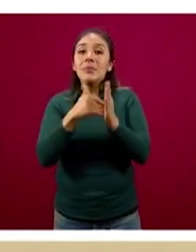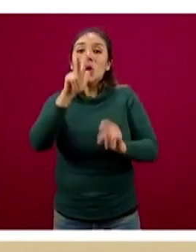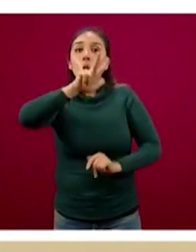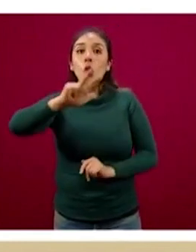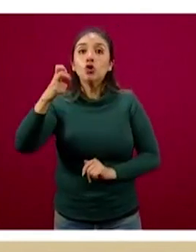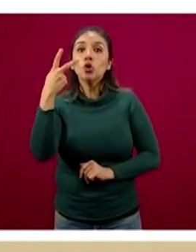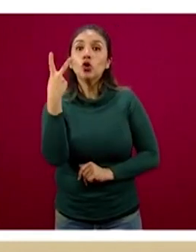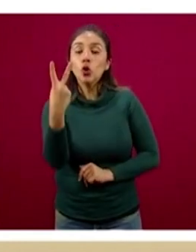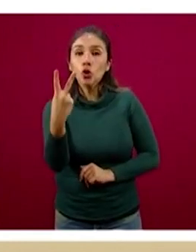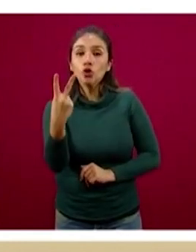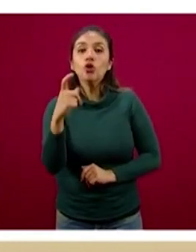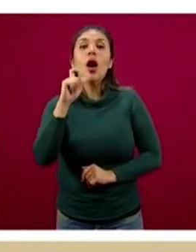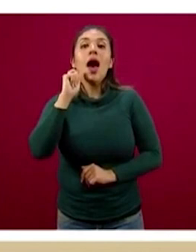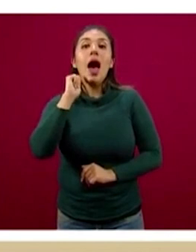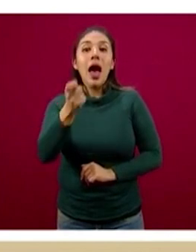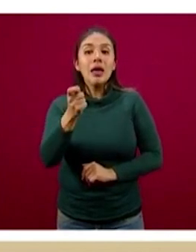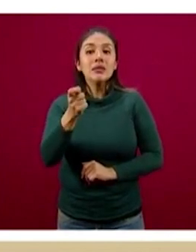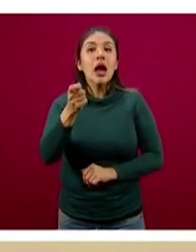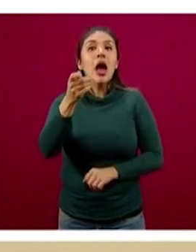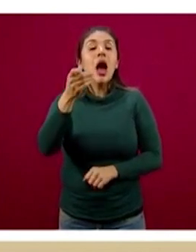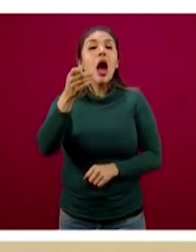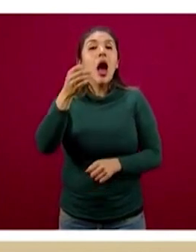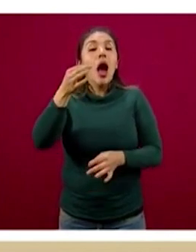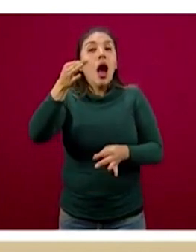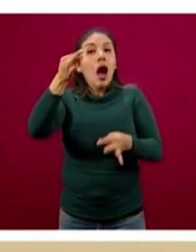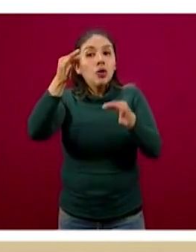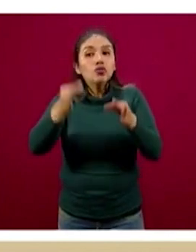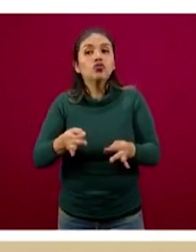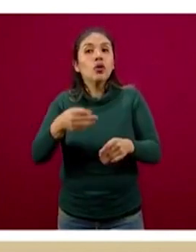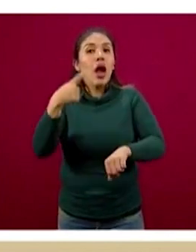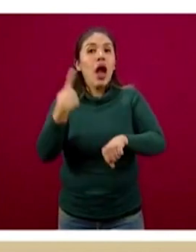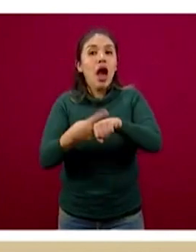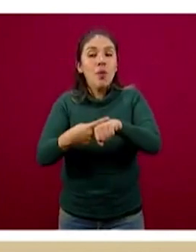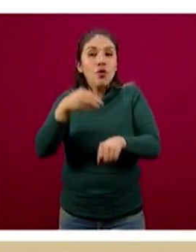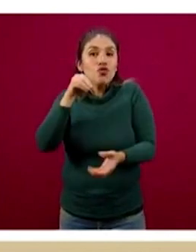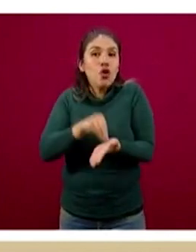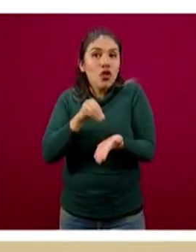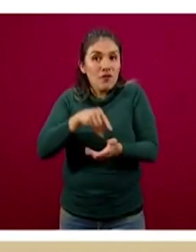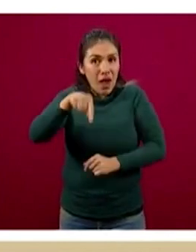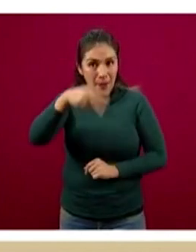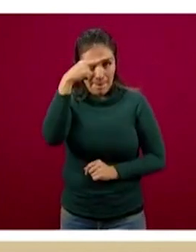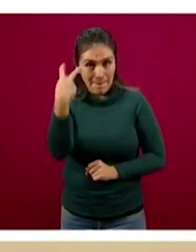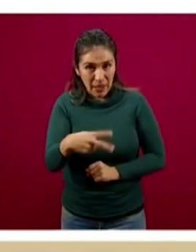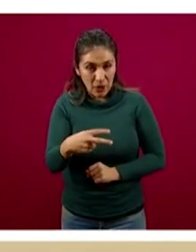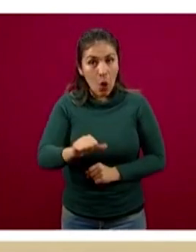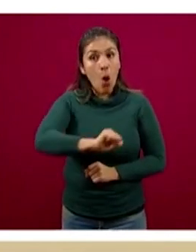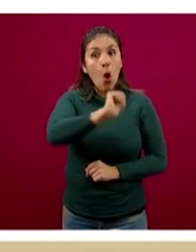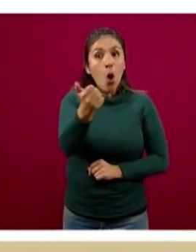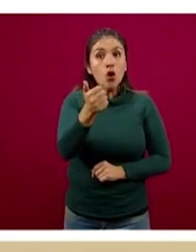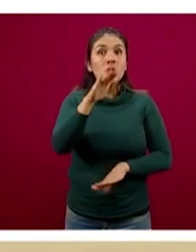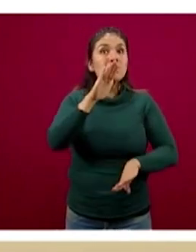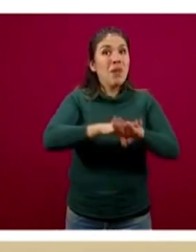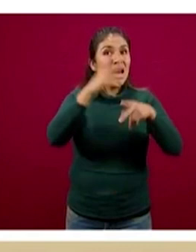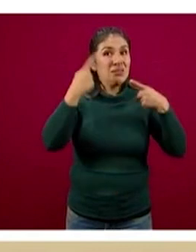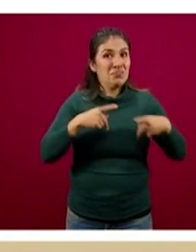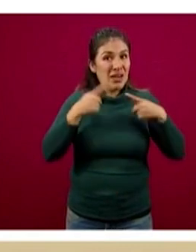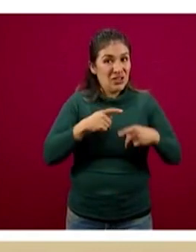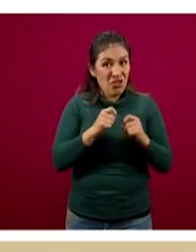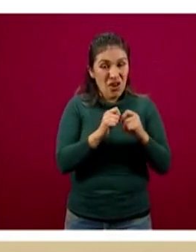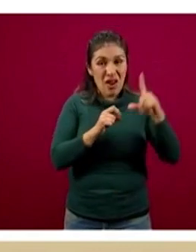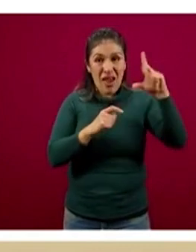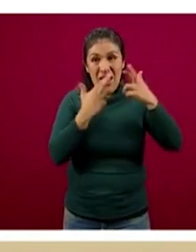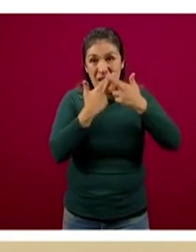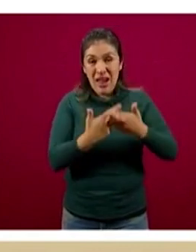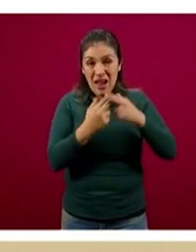son los que representan la epidemia esté activa en méxico nosotros las otras tres cuartas partes de estos